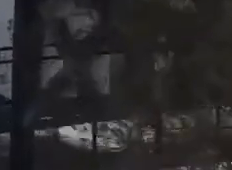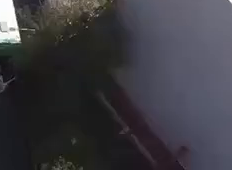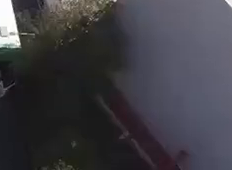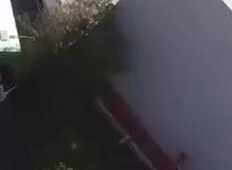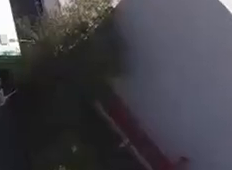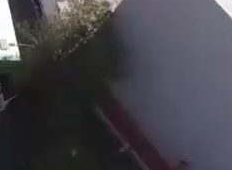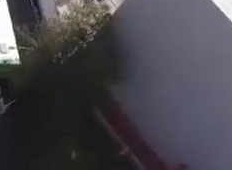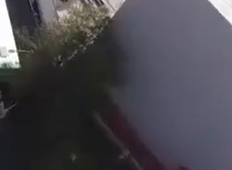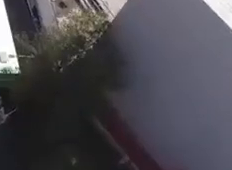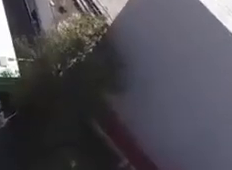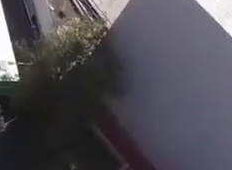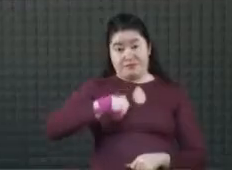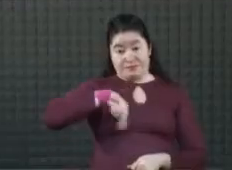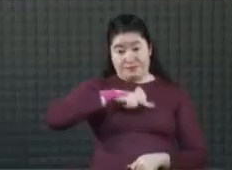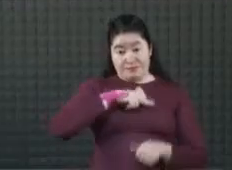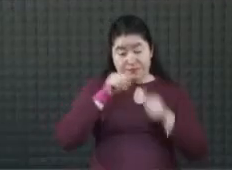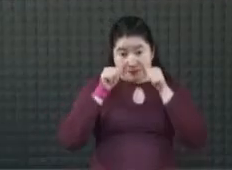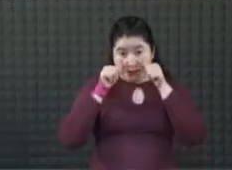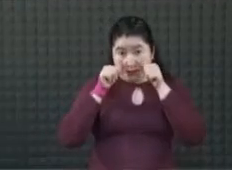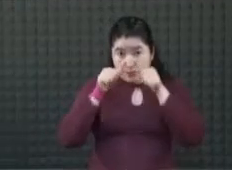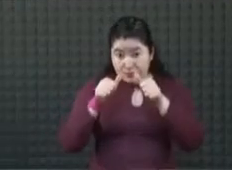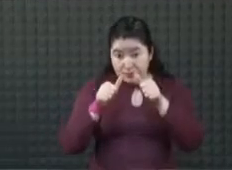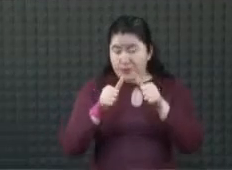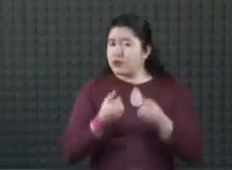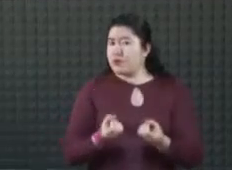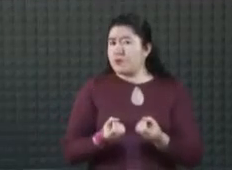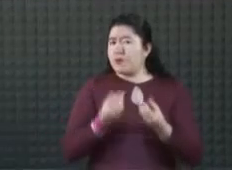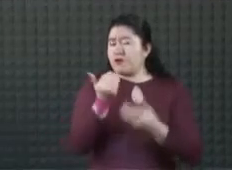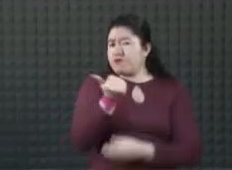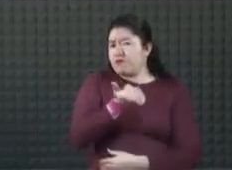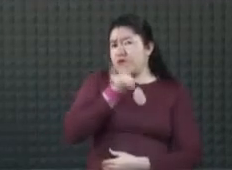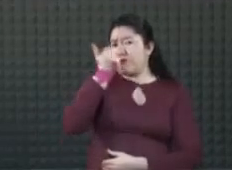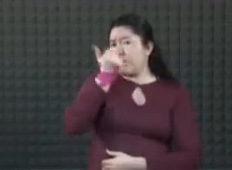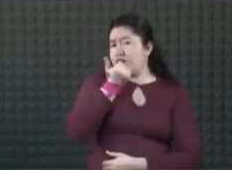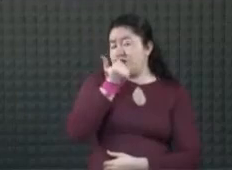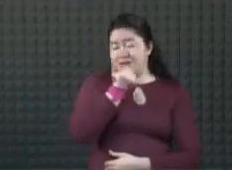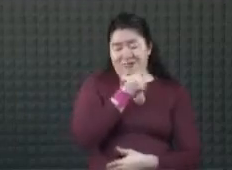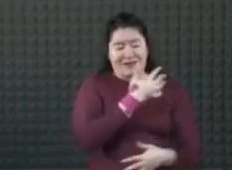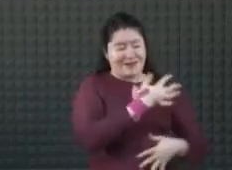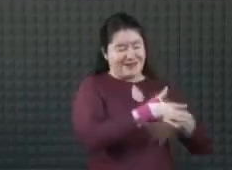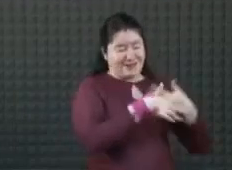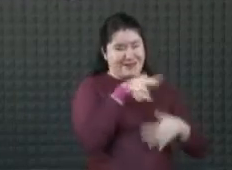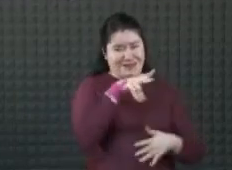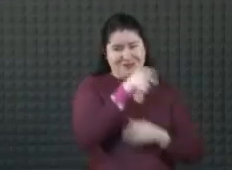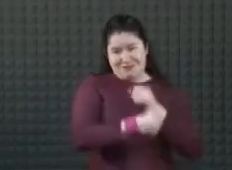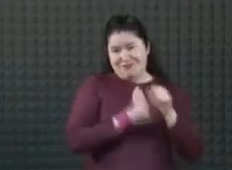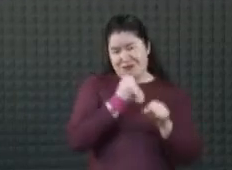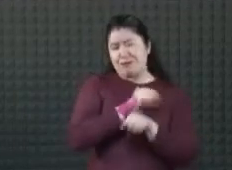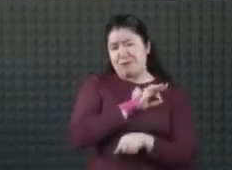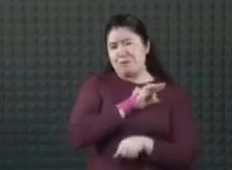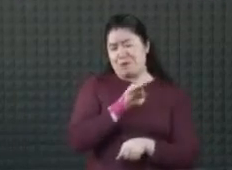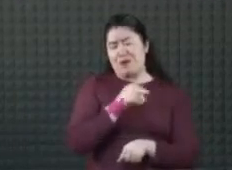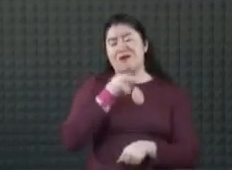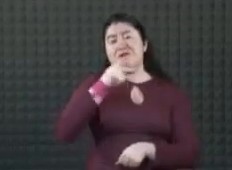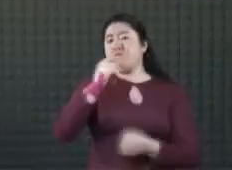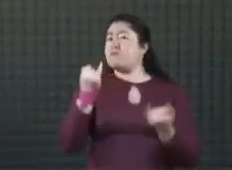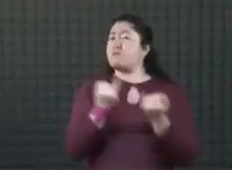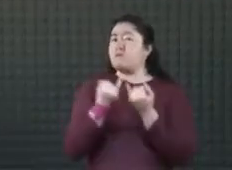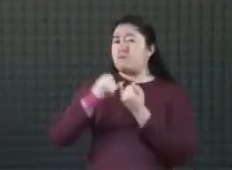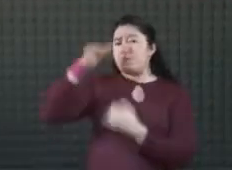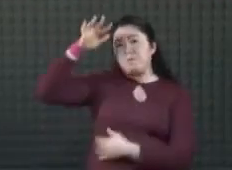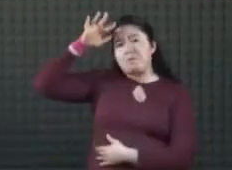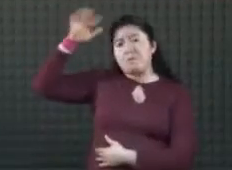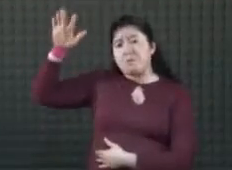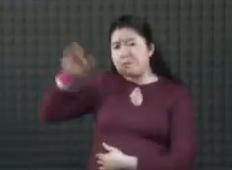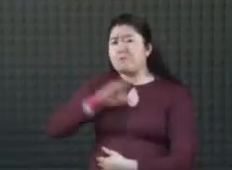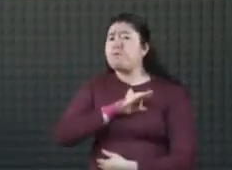se puede atender a esta población fundamentalmente de 15 a 18 años, pero señalo que también gente mayor, en